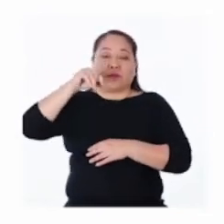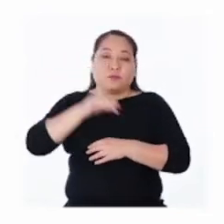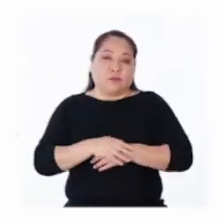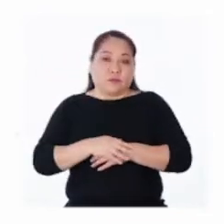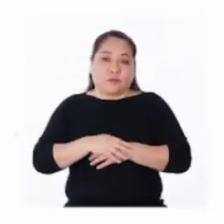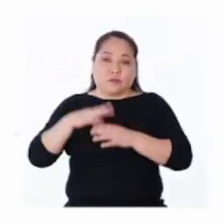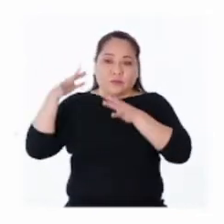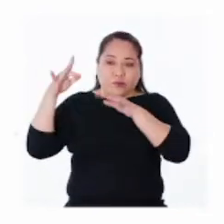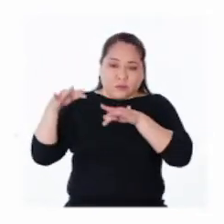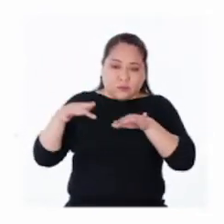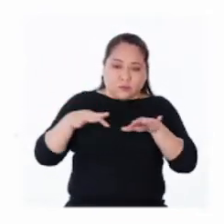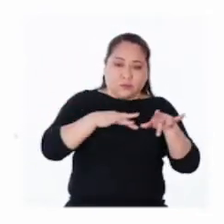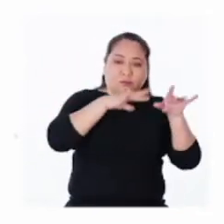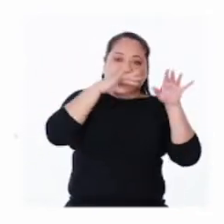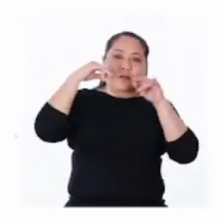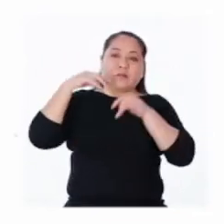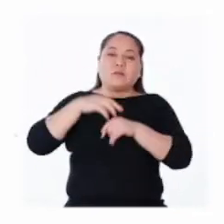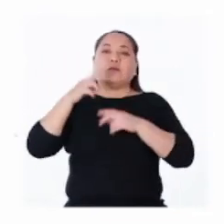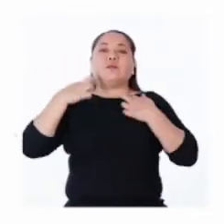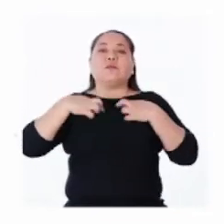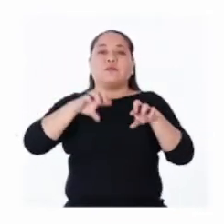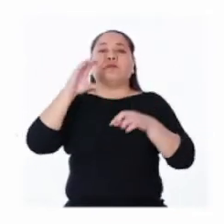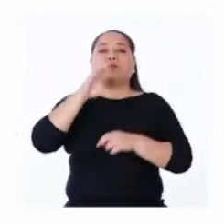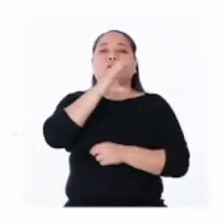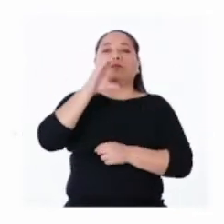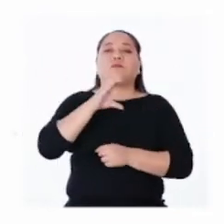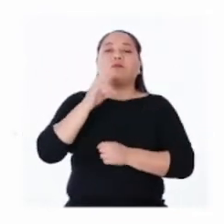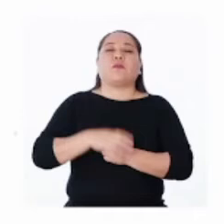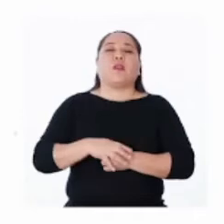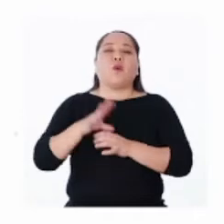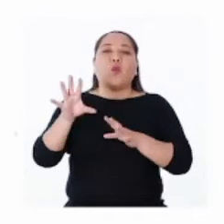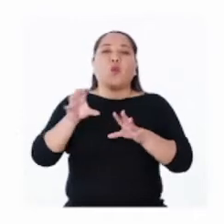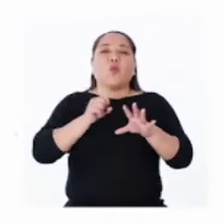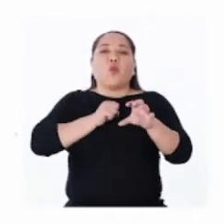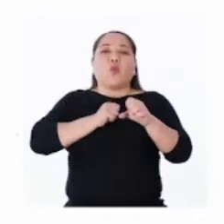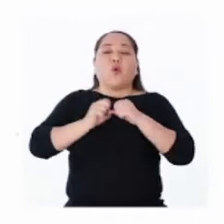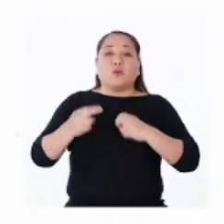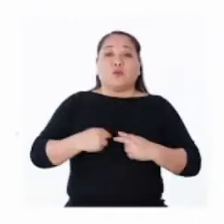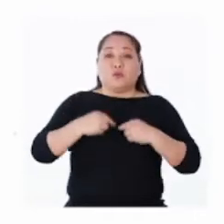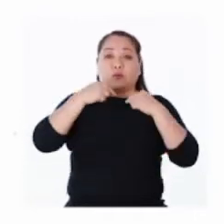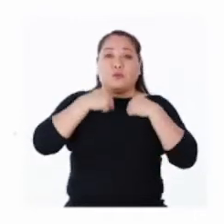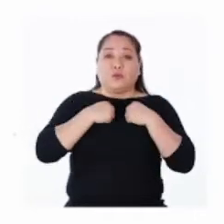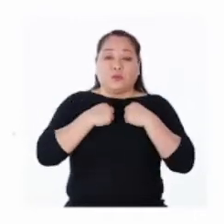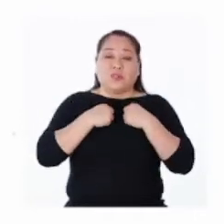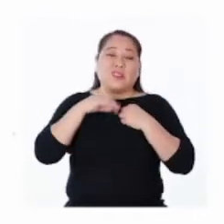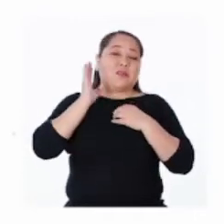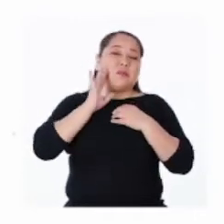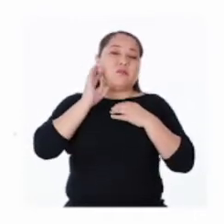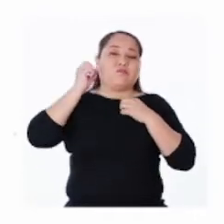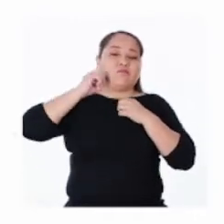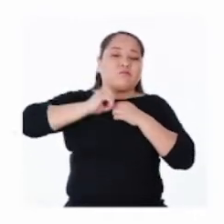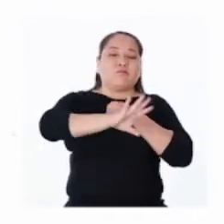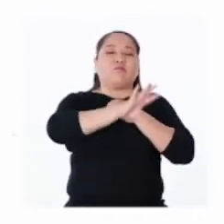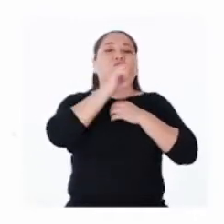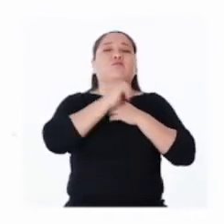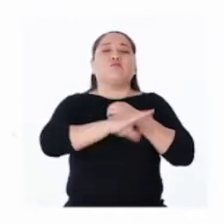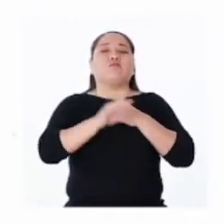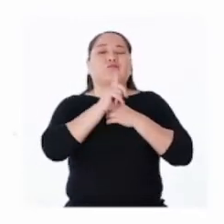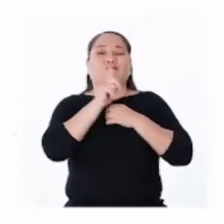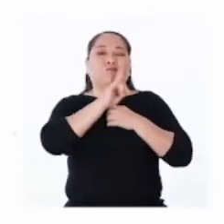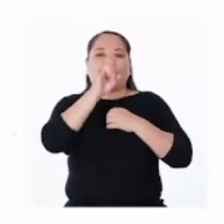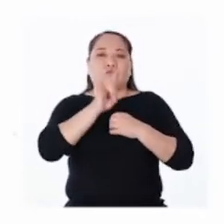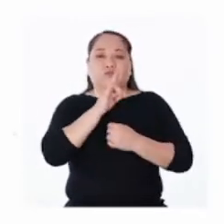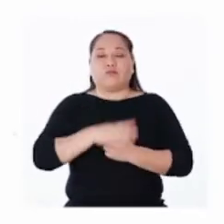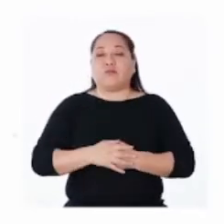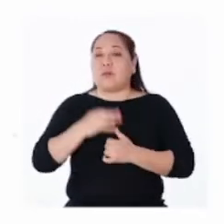y que fluye entre las células de un tejido permite a las células absorber las sustancias útiles y excretar los productos de